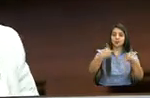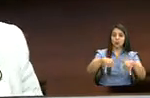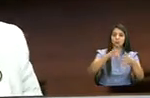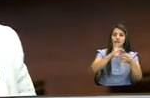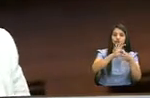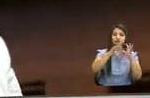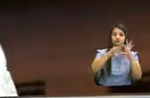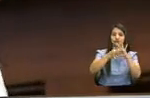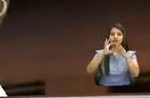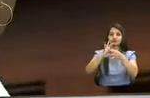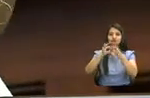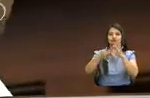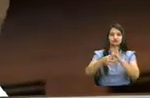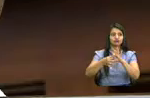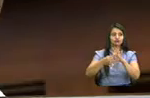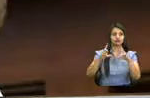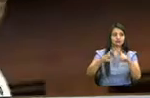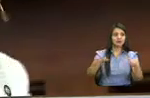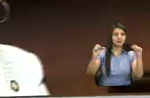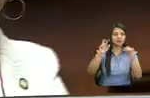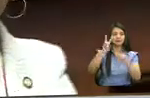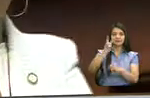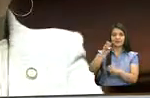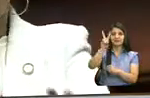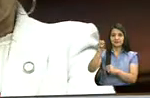de Tokio 2020.